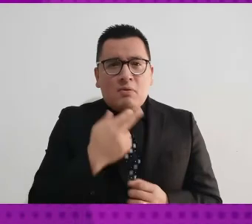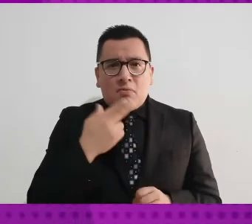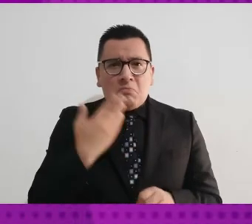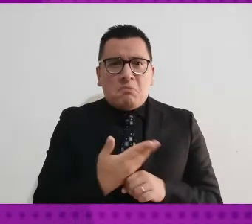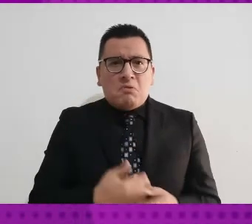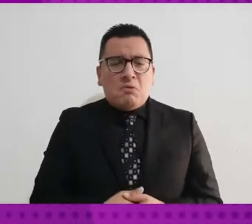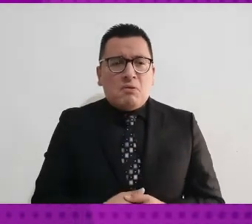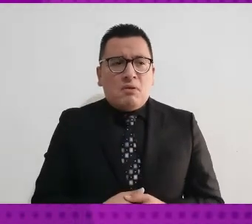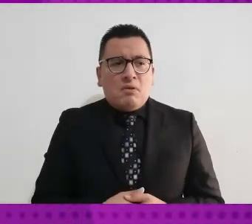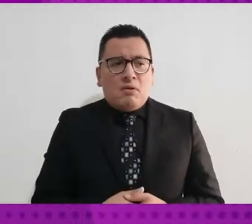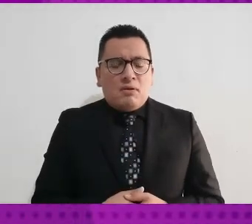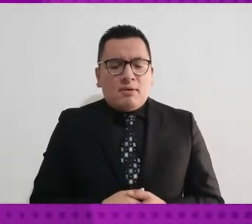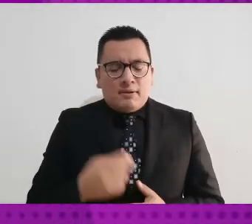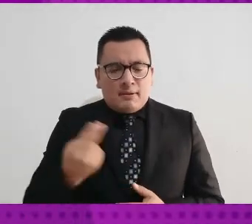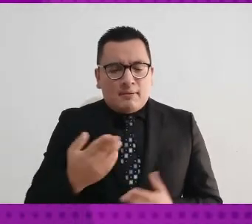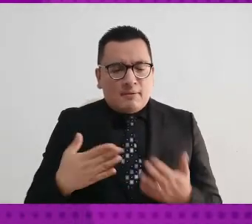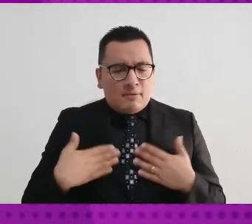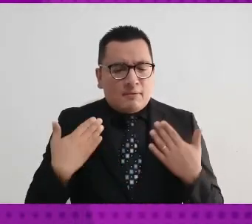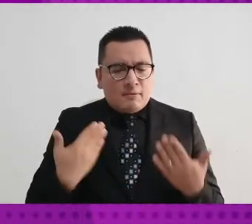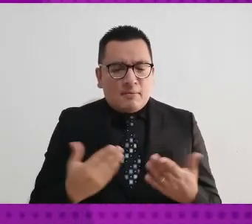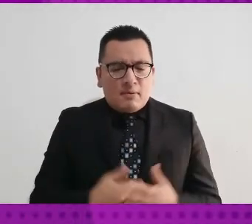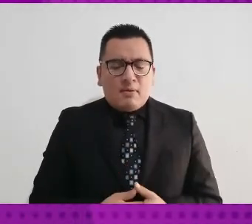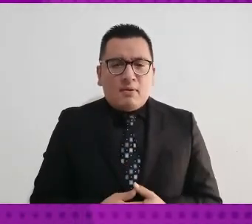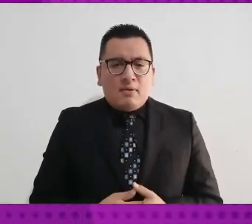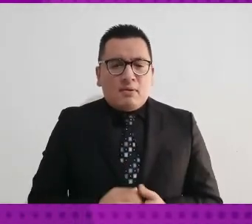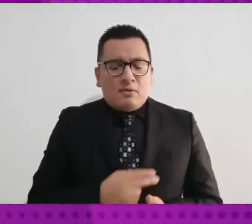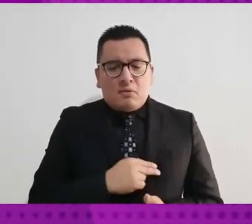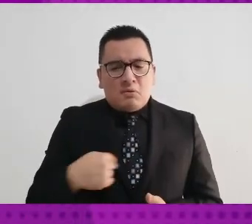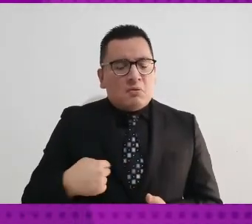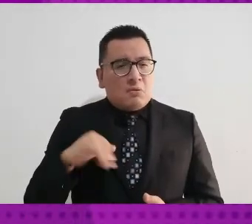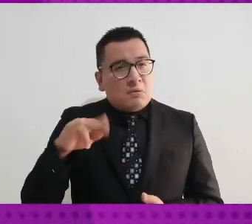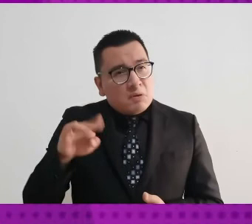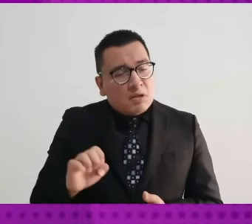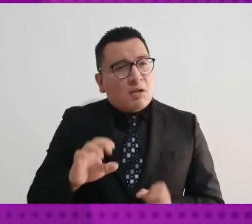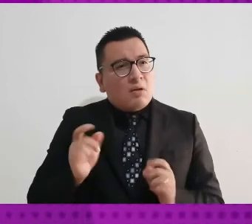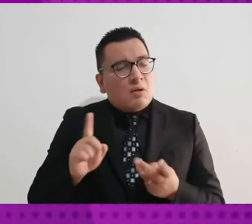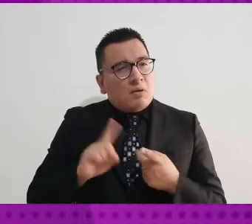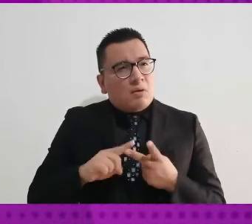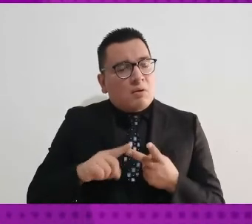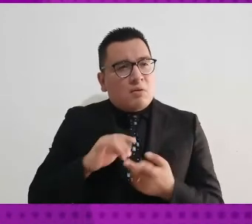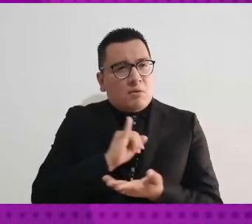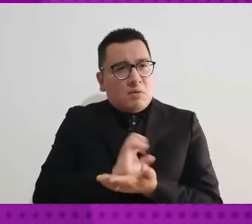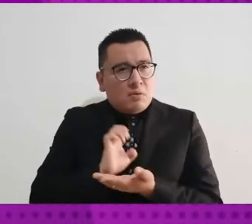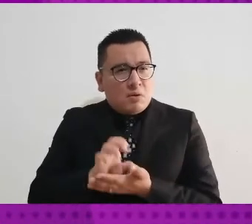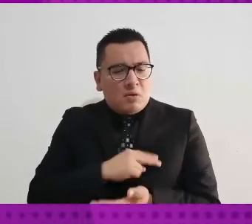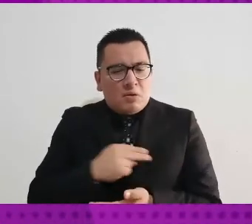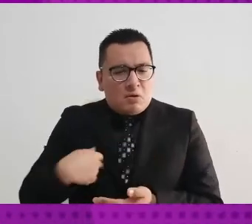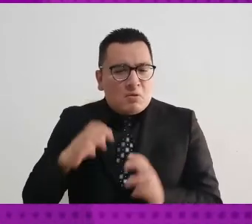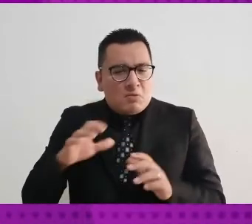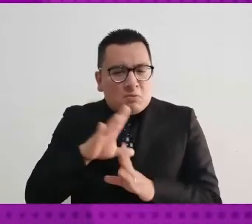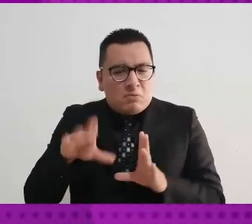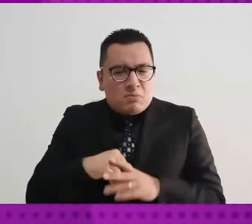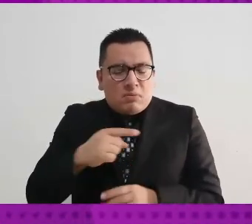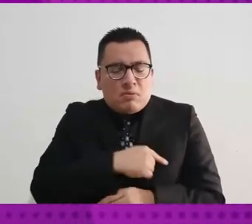de casilla, bueno, que tengan la certeza de que estamos tomando tanto el INE como el IEC todas las medidas necesarias